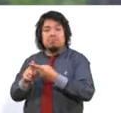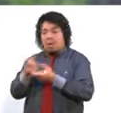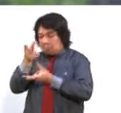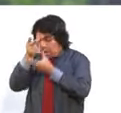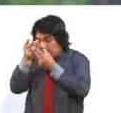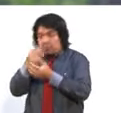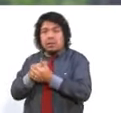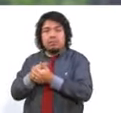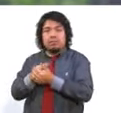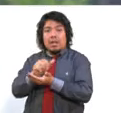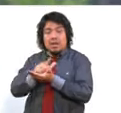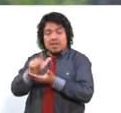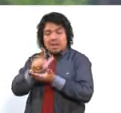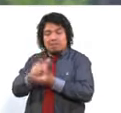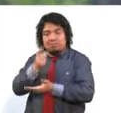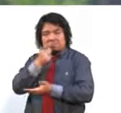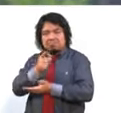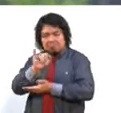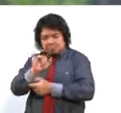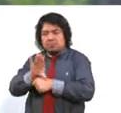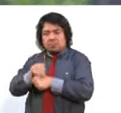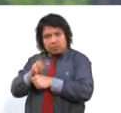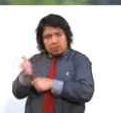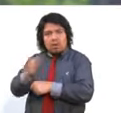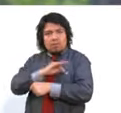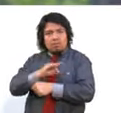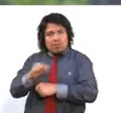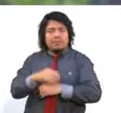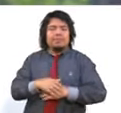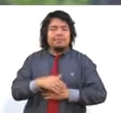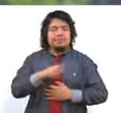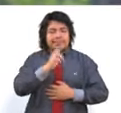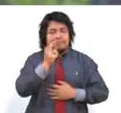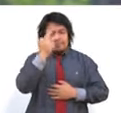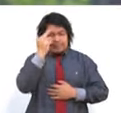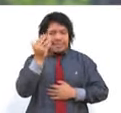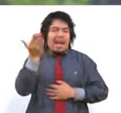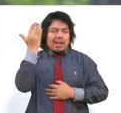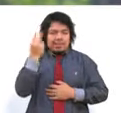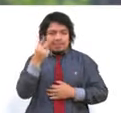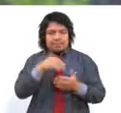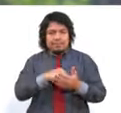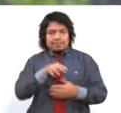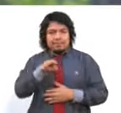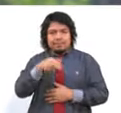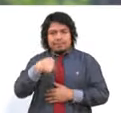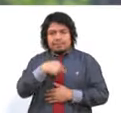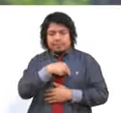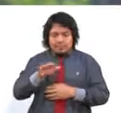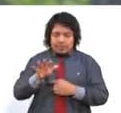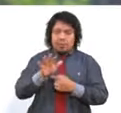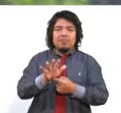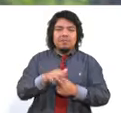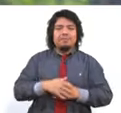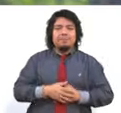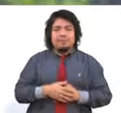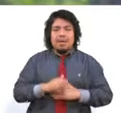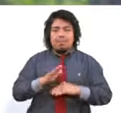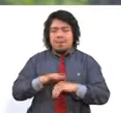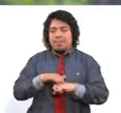lo permite la ley, que fue una de las iniciativas que presentamos en 2019, y cada vez tenemos